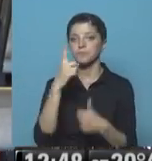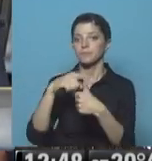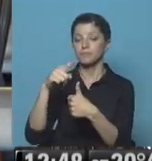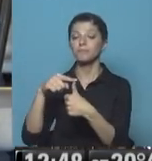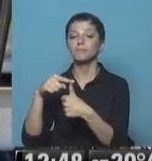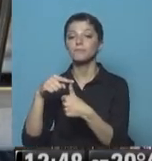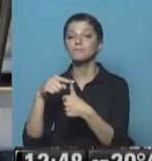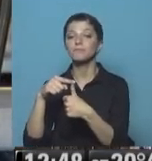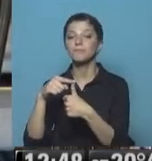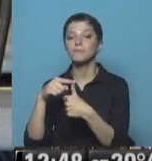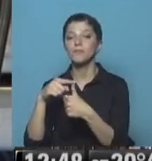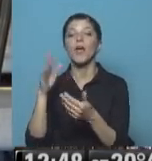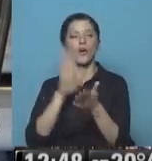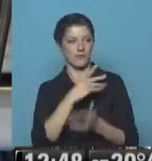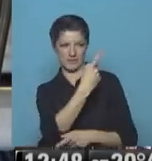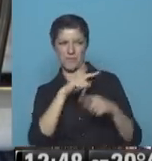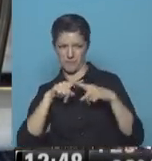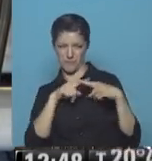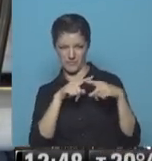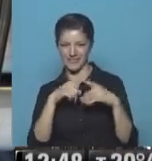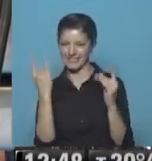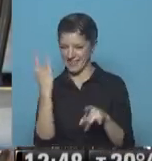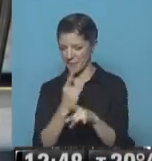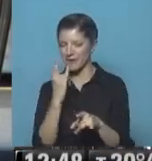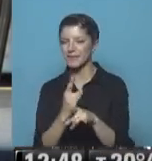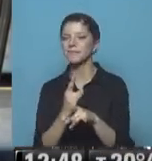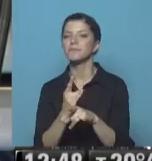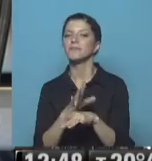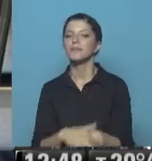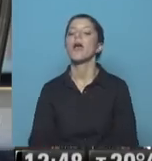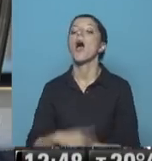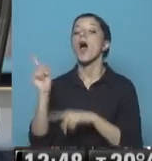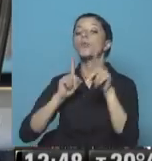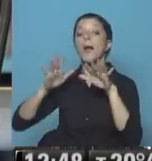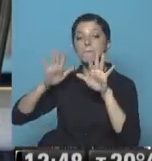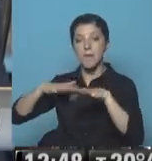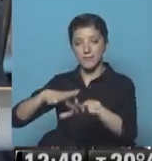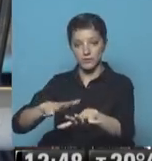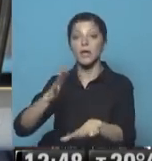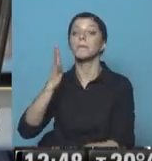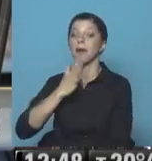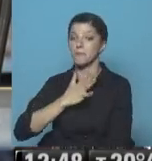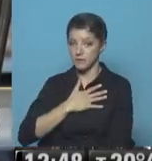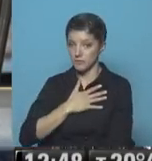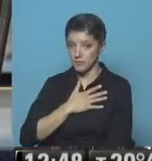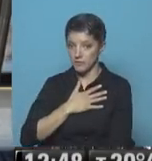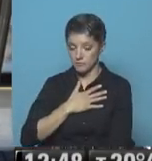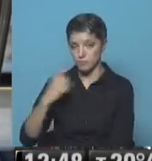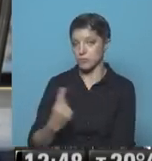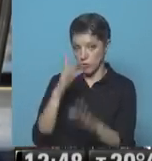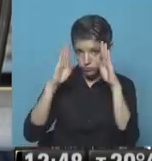esto tiene que ver con nuestra discusión de siempre. Hubo manifestaciones que yo creo que son genuinas en un primer